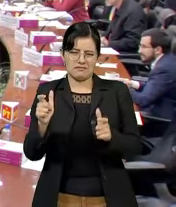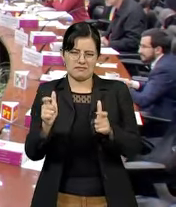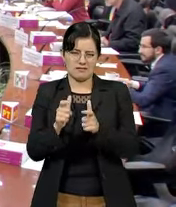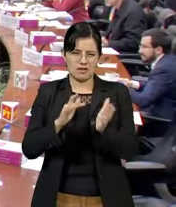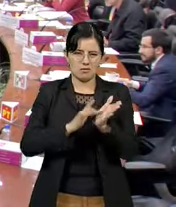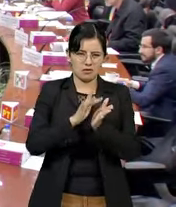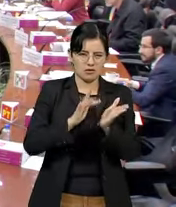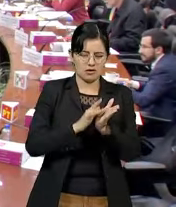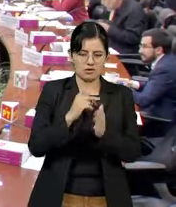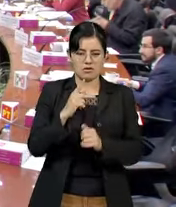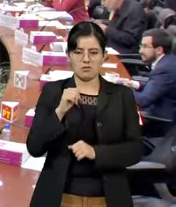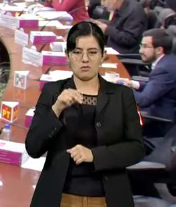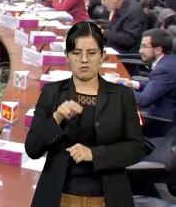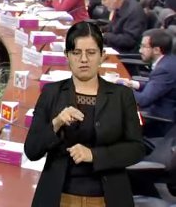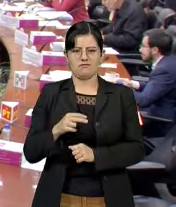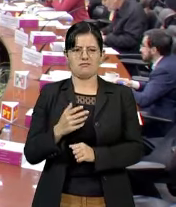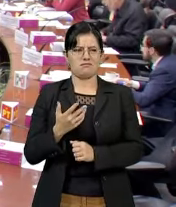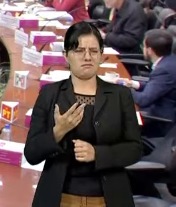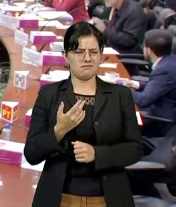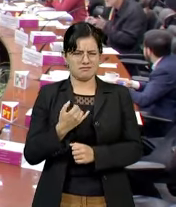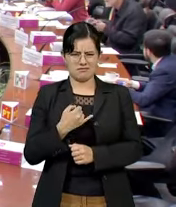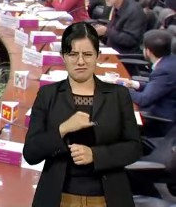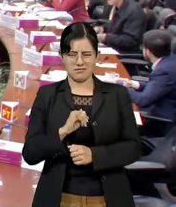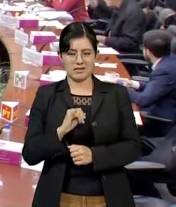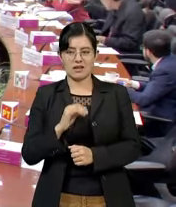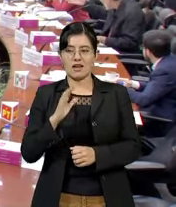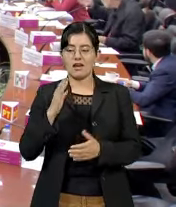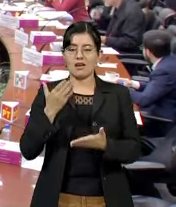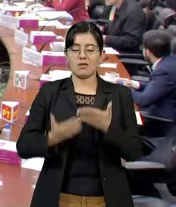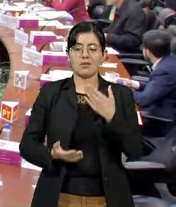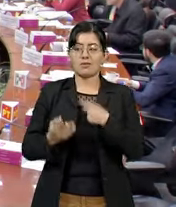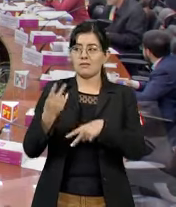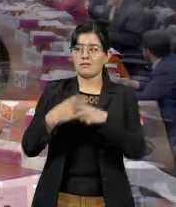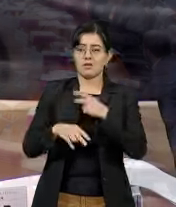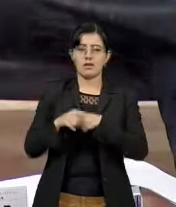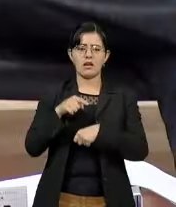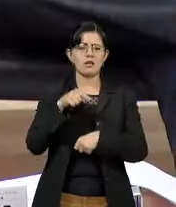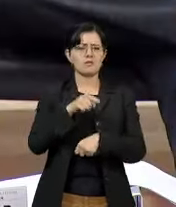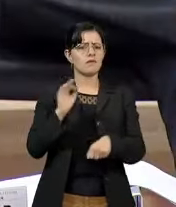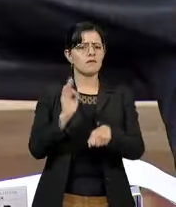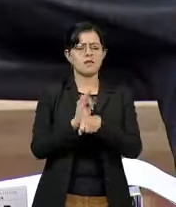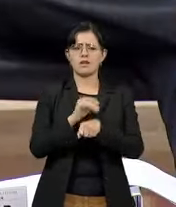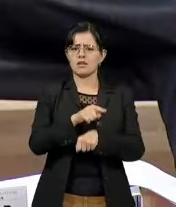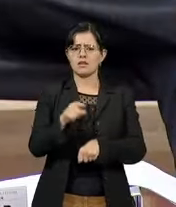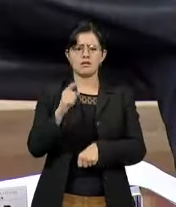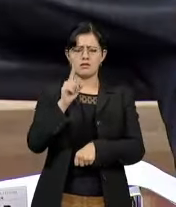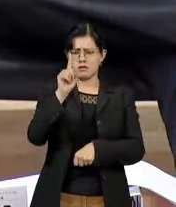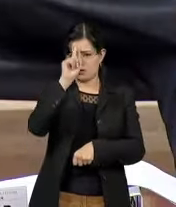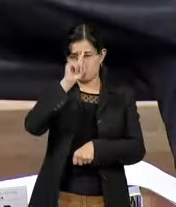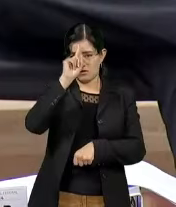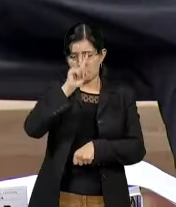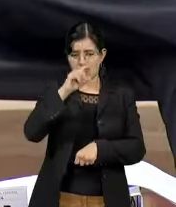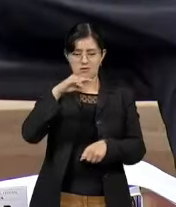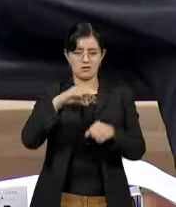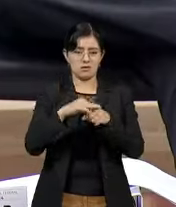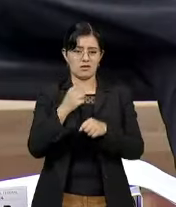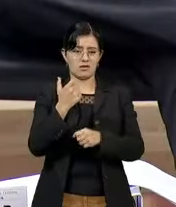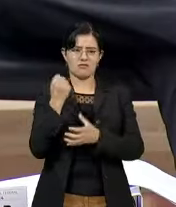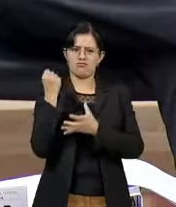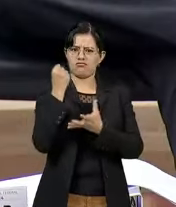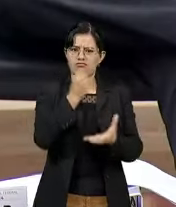fuerte y que vengan a defender Los sueldos de los consejeros que vengan a defender que esté